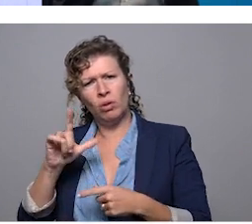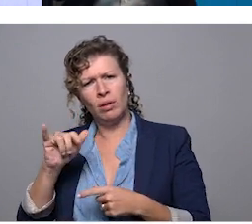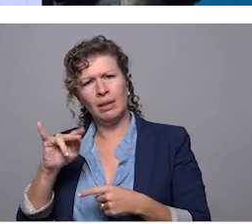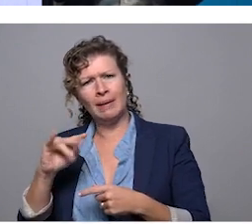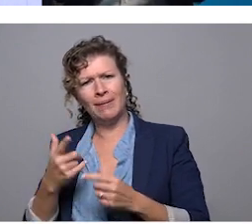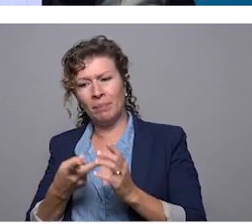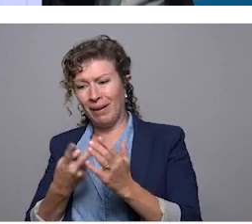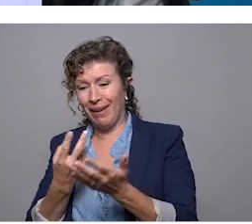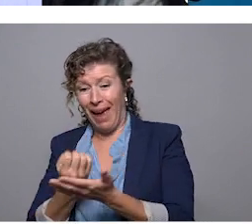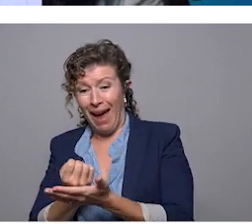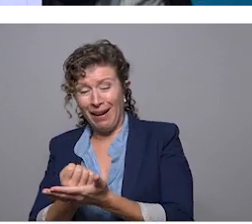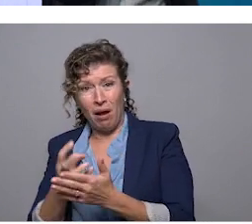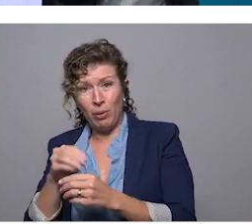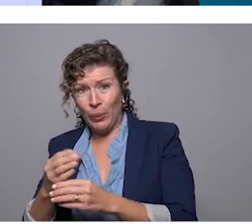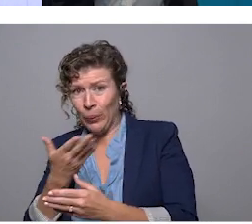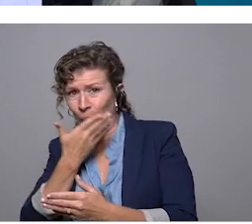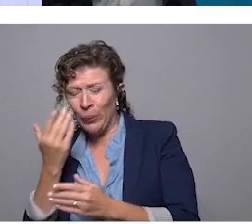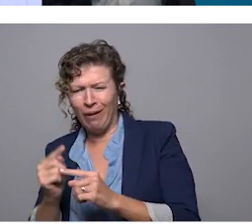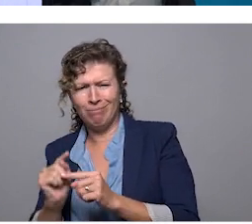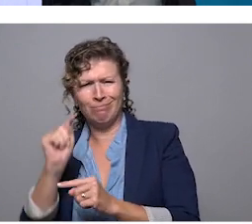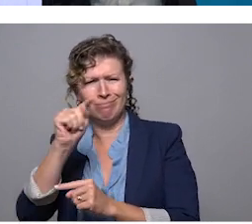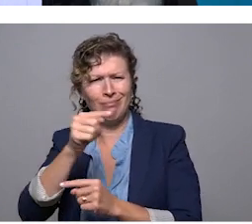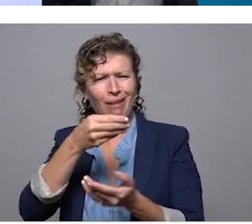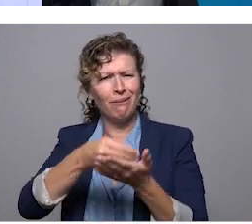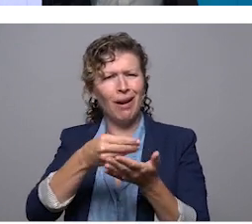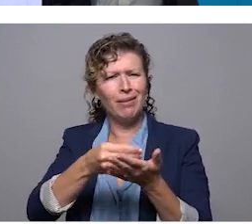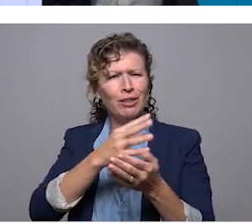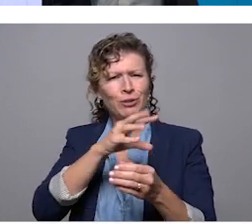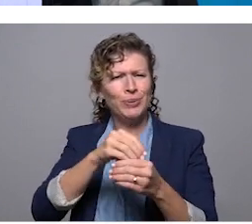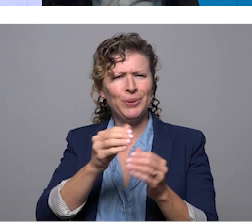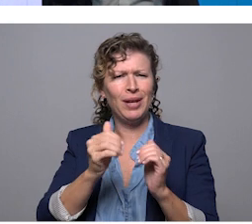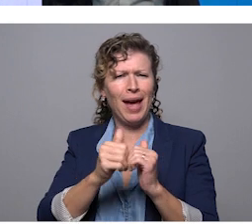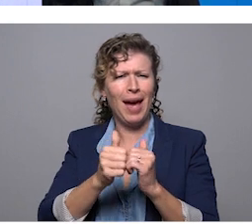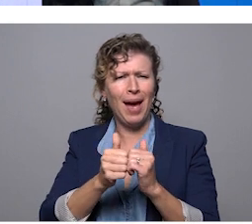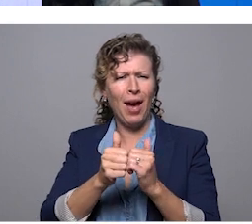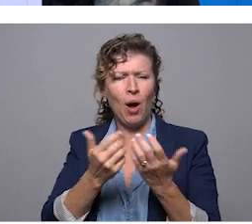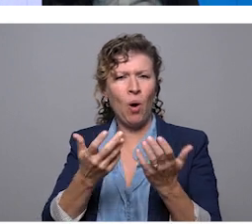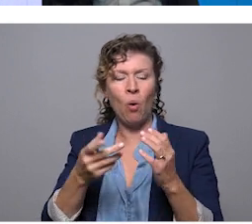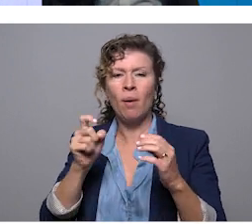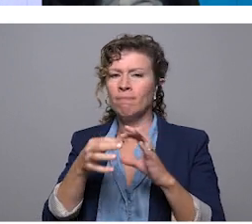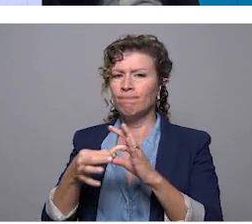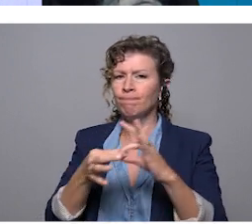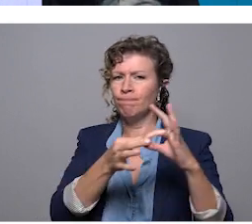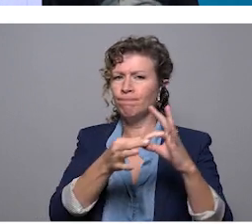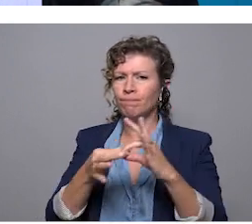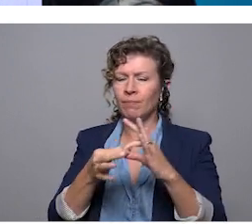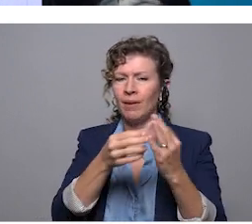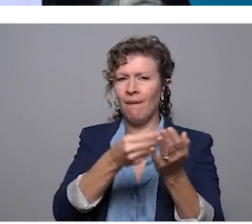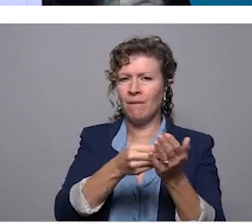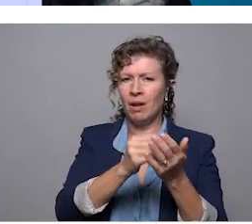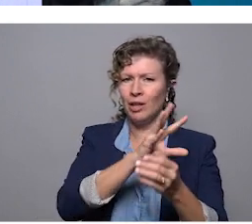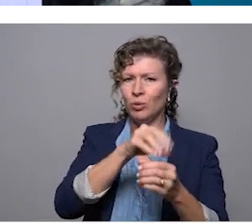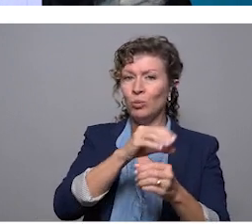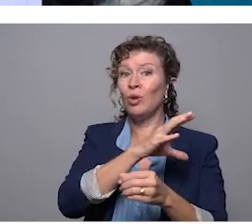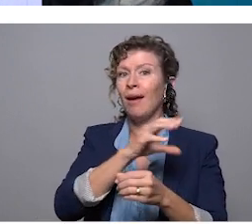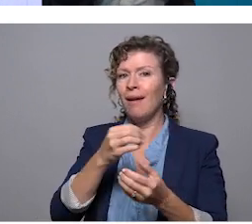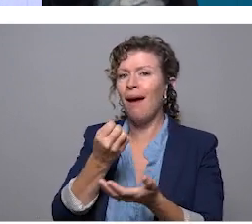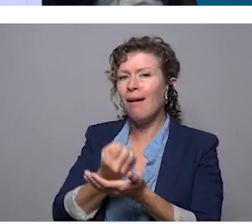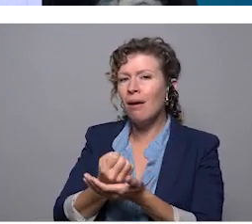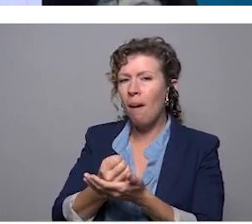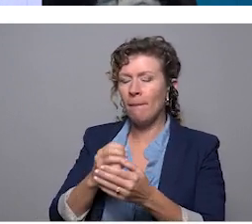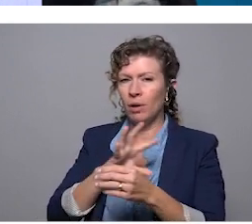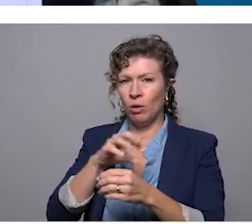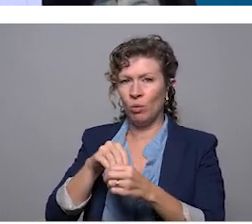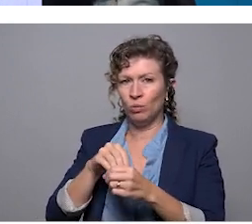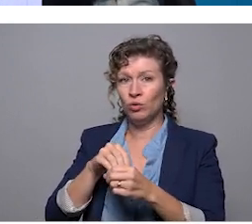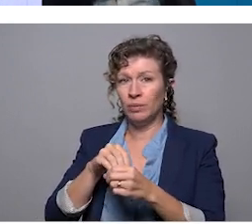pero qué es la inclusión económica si es que no construimos sociabilidad mi